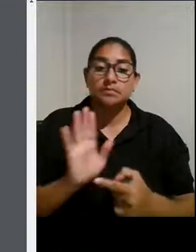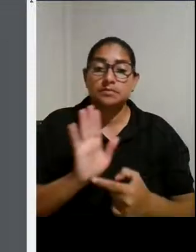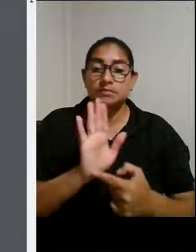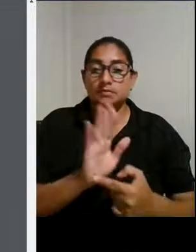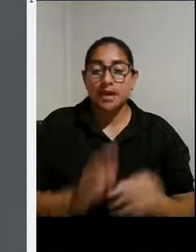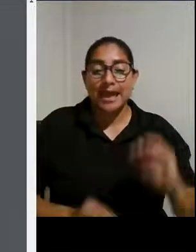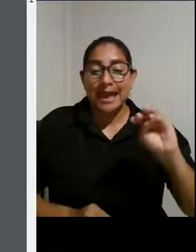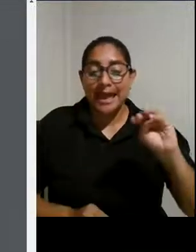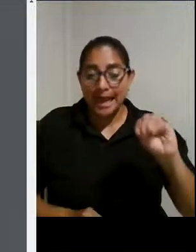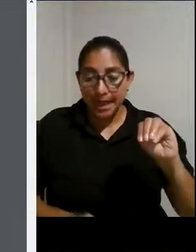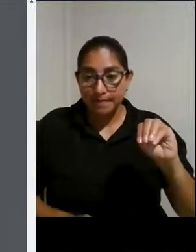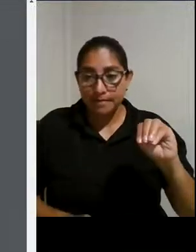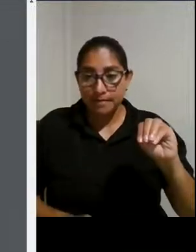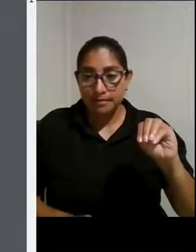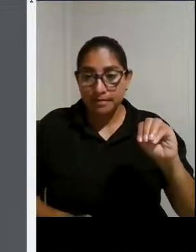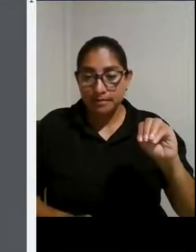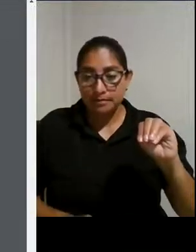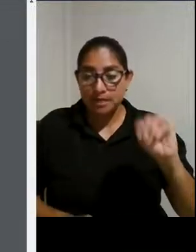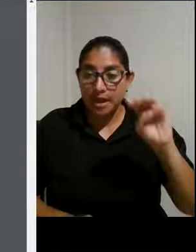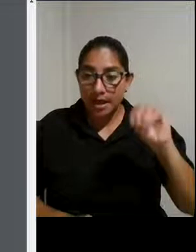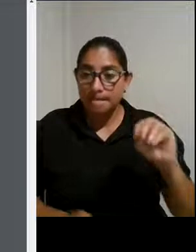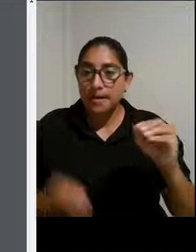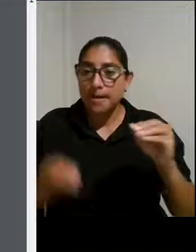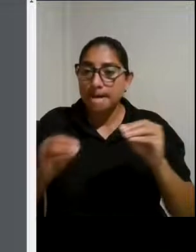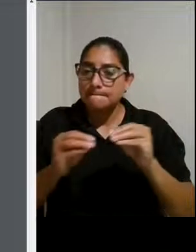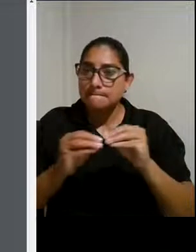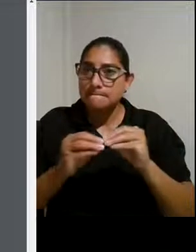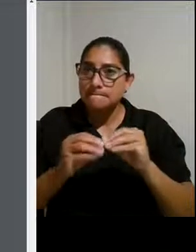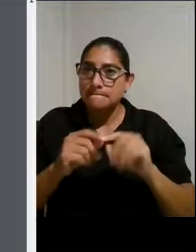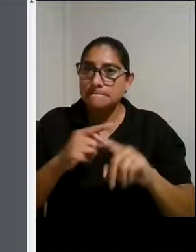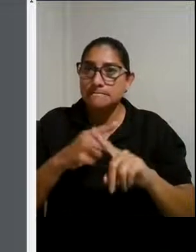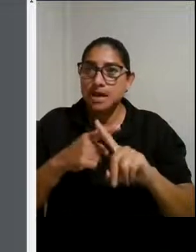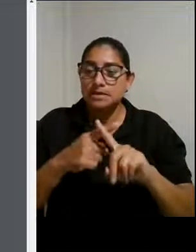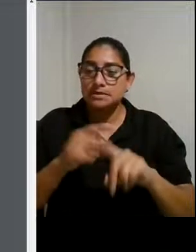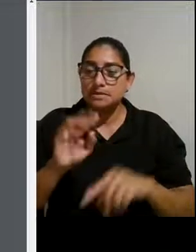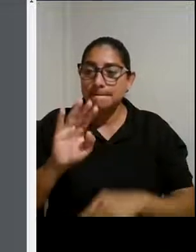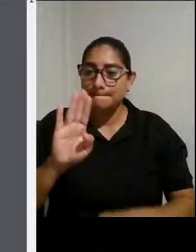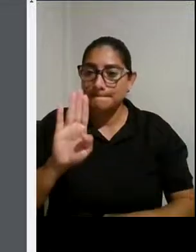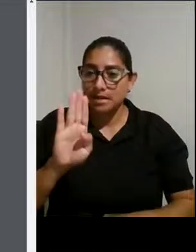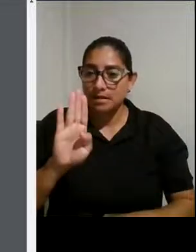M, ¿recuerdan? Por M. Y era una división.